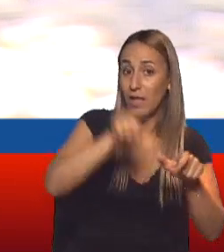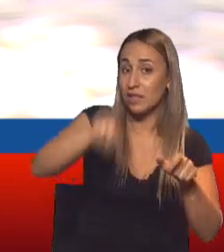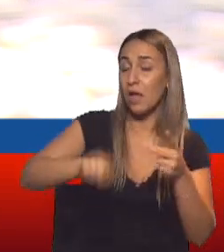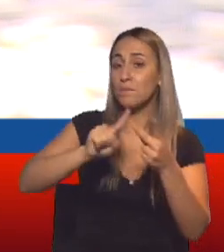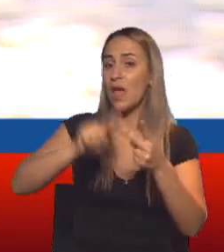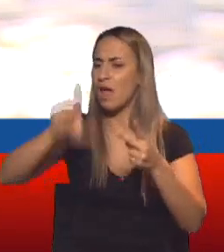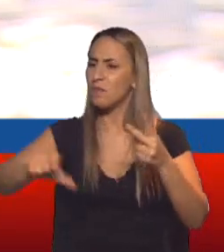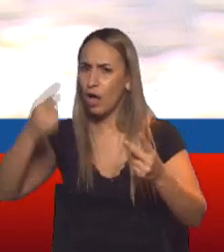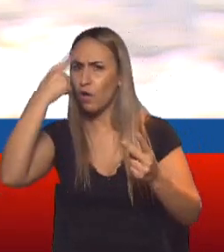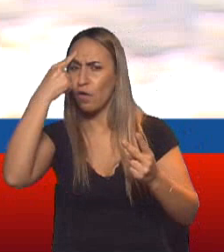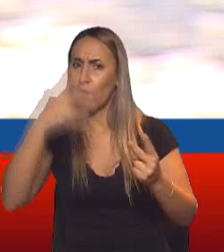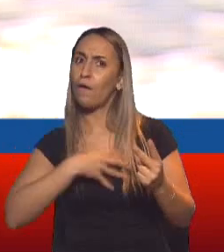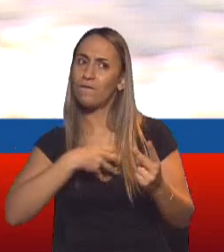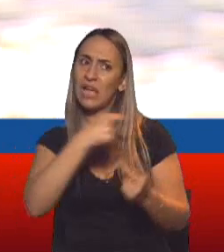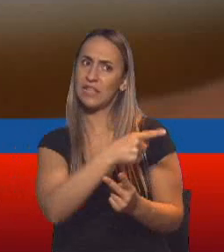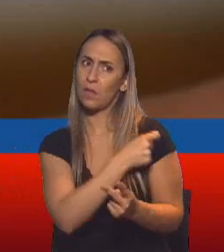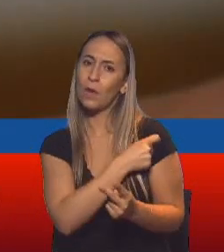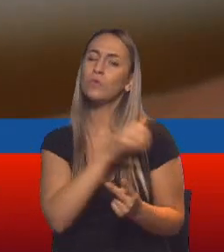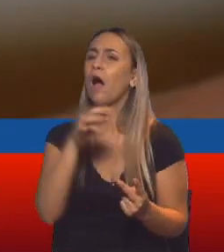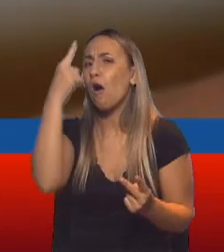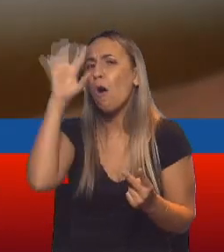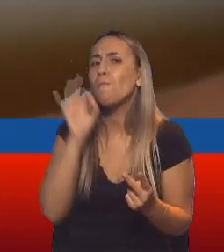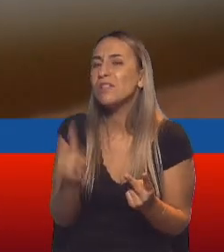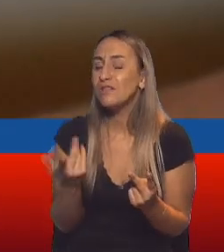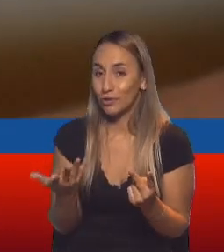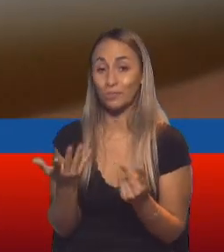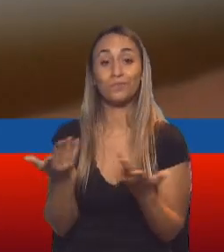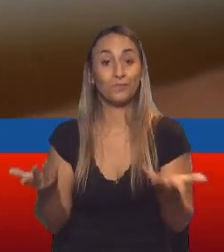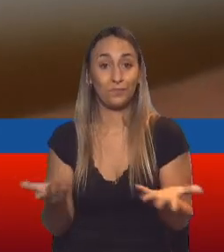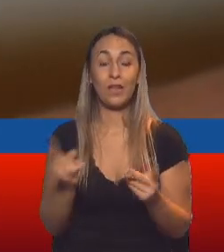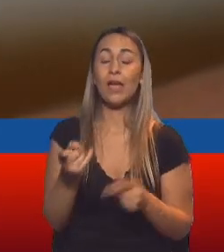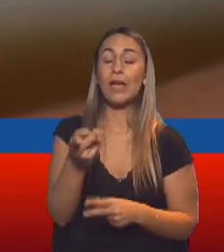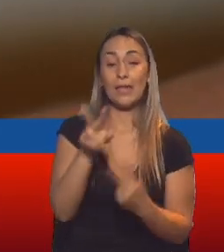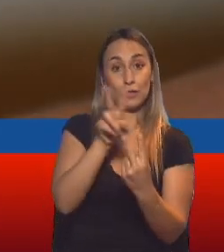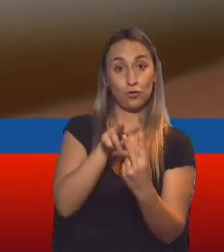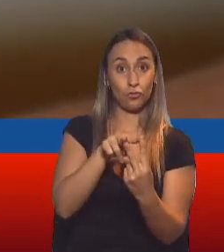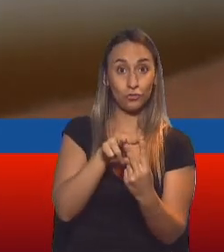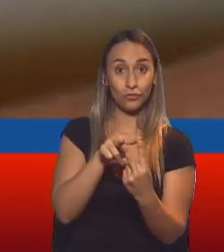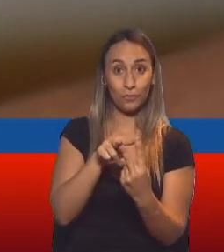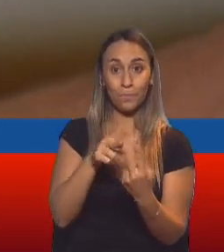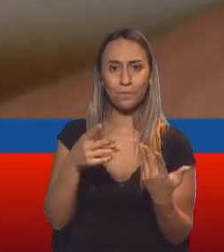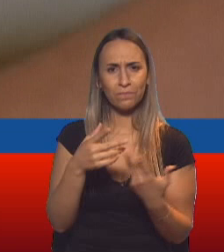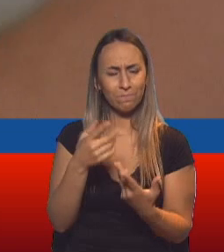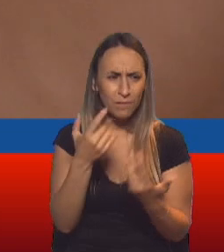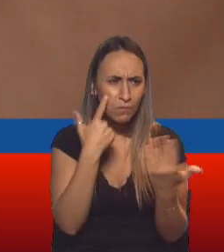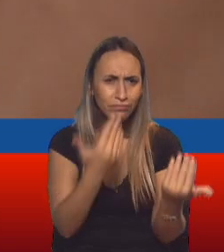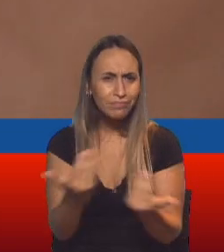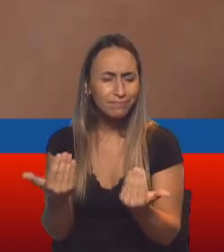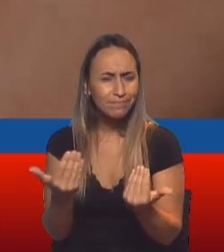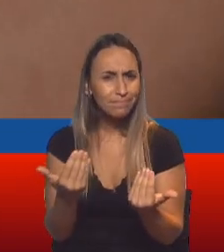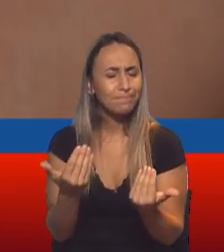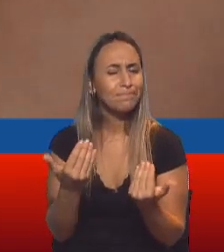a la vacunación y las percepciones en torno a ella. En esa cuestión, así como usted mencionaba, realmente surgió que las personas